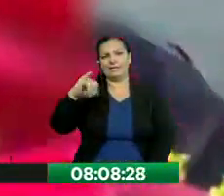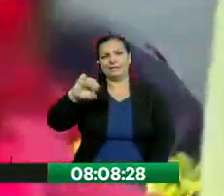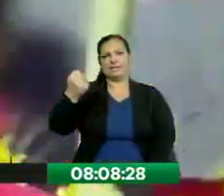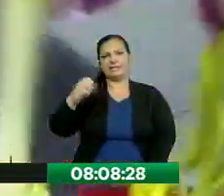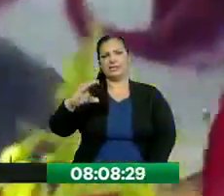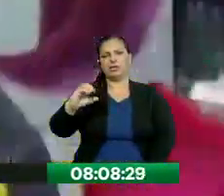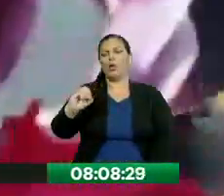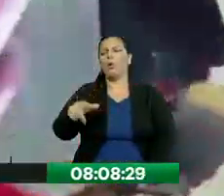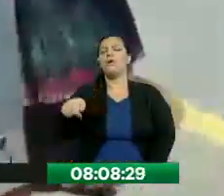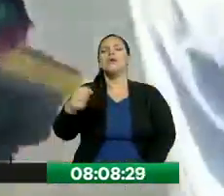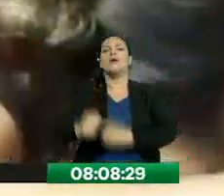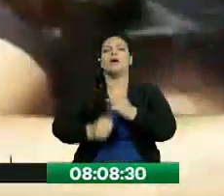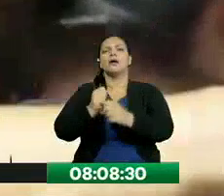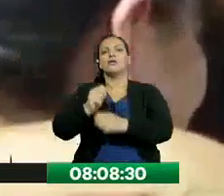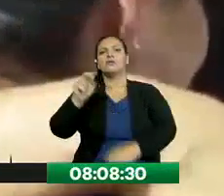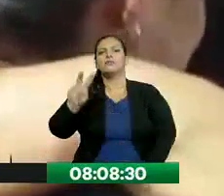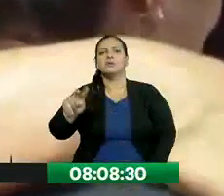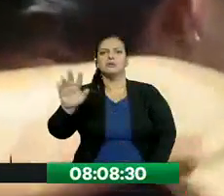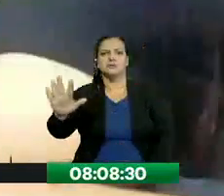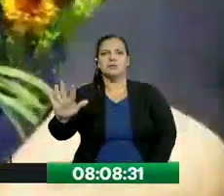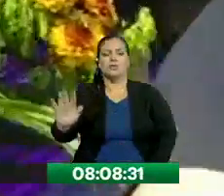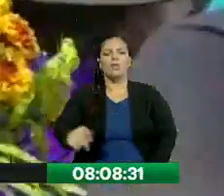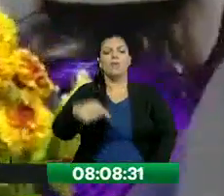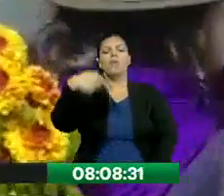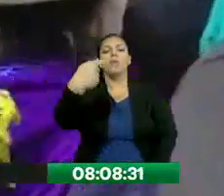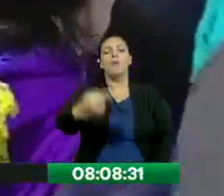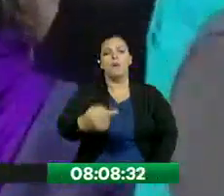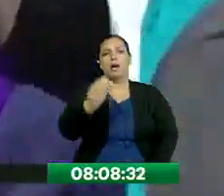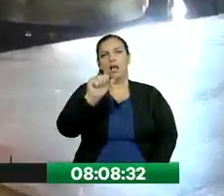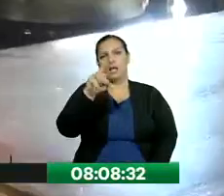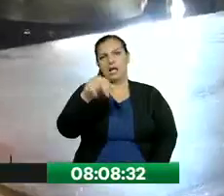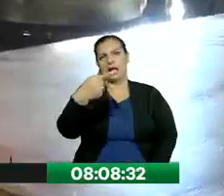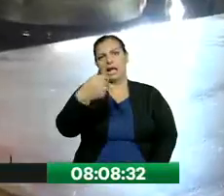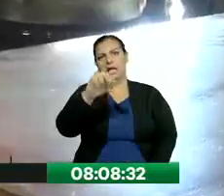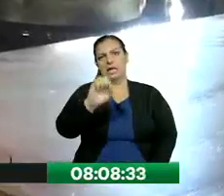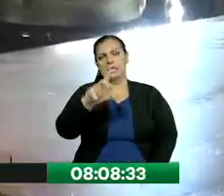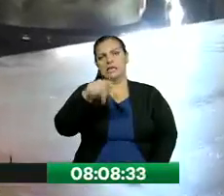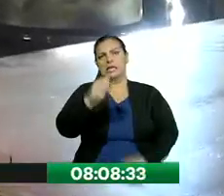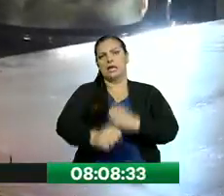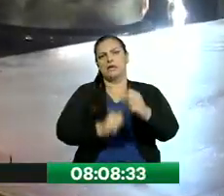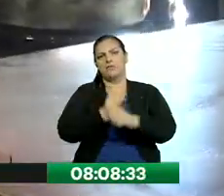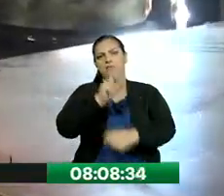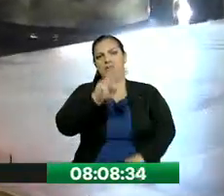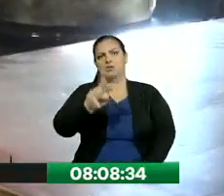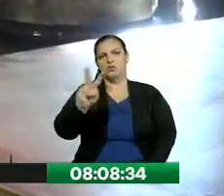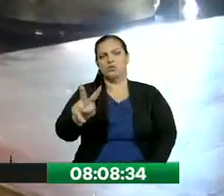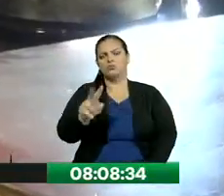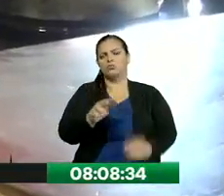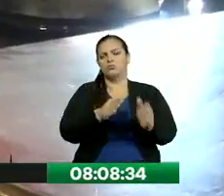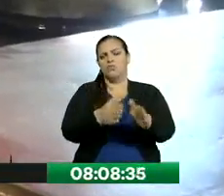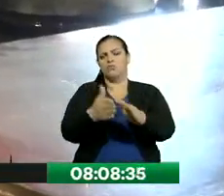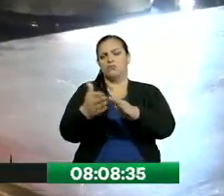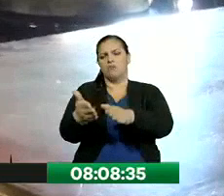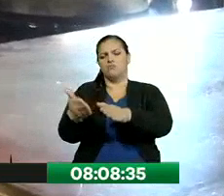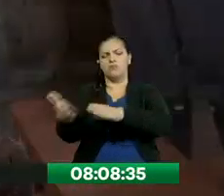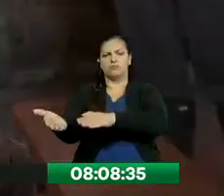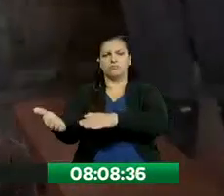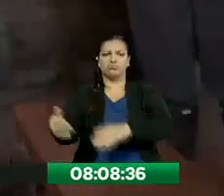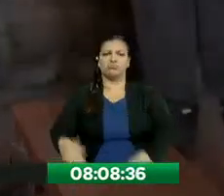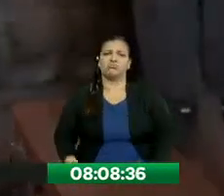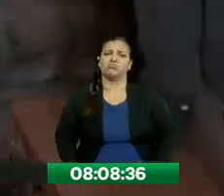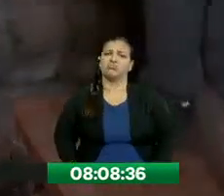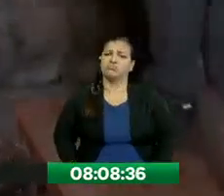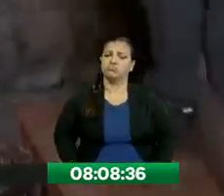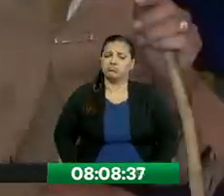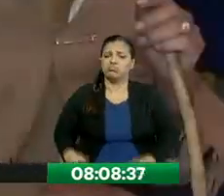S. de 21 años de edad, eran trasladados hasta su tierra natal en la comunidad Azuay, cantón Alausí, en Chimborazo. Hay